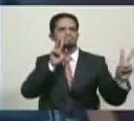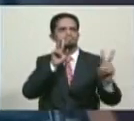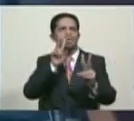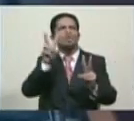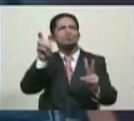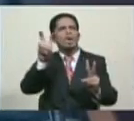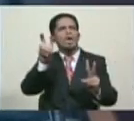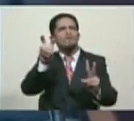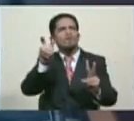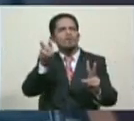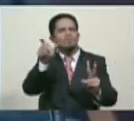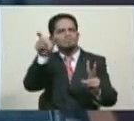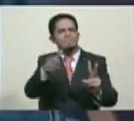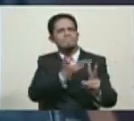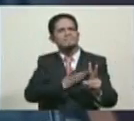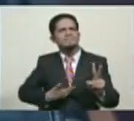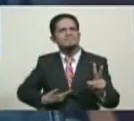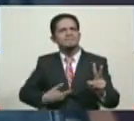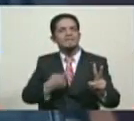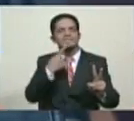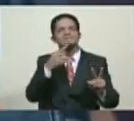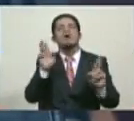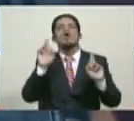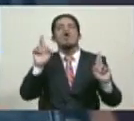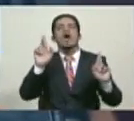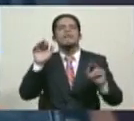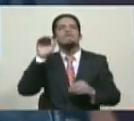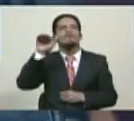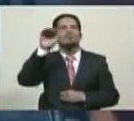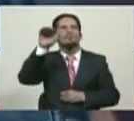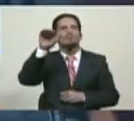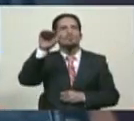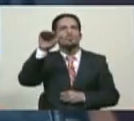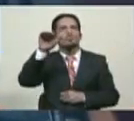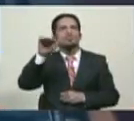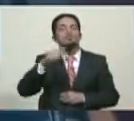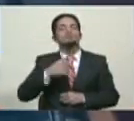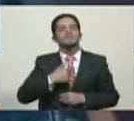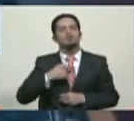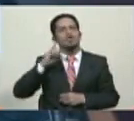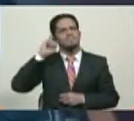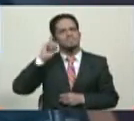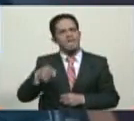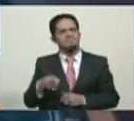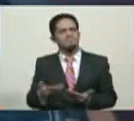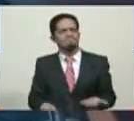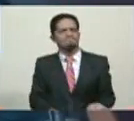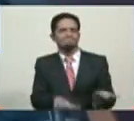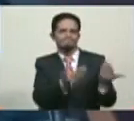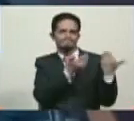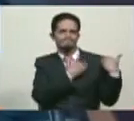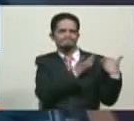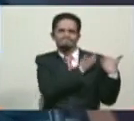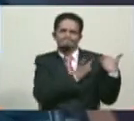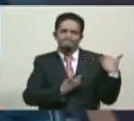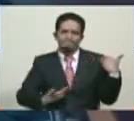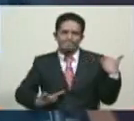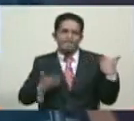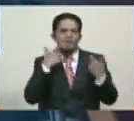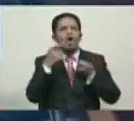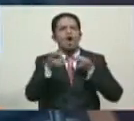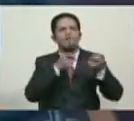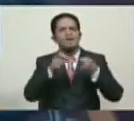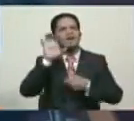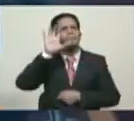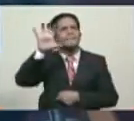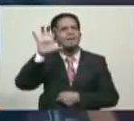mandatario: quisiera que algún día me tocara llevar la responsabilidad de toda una patria, la patria